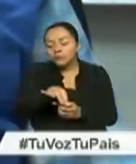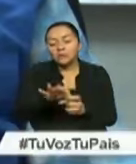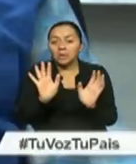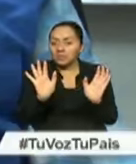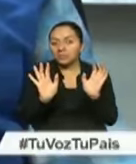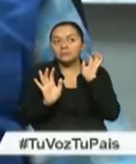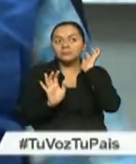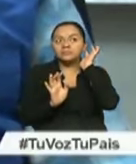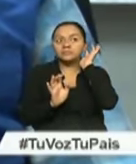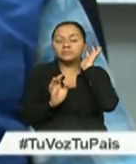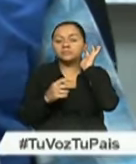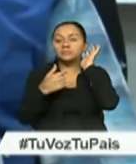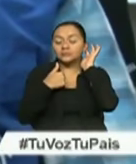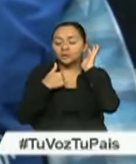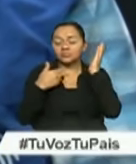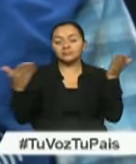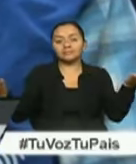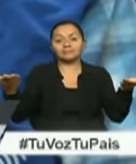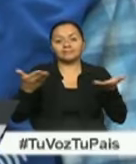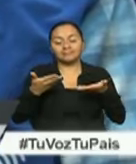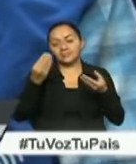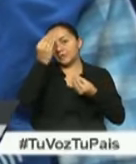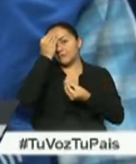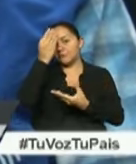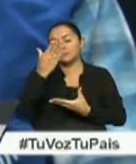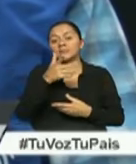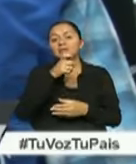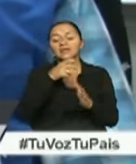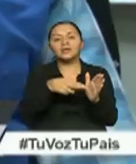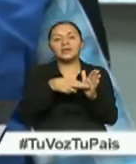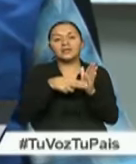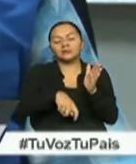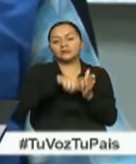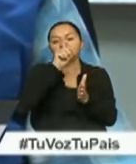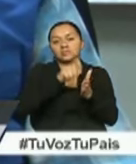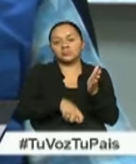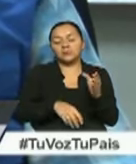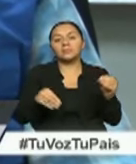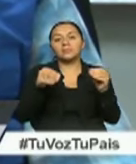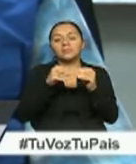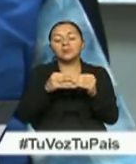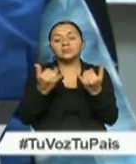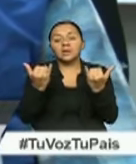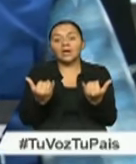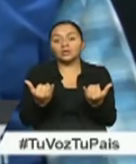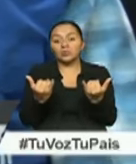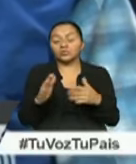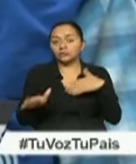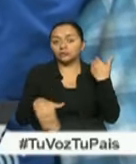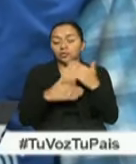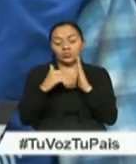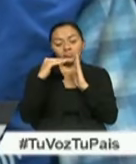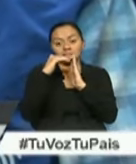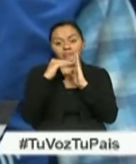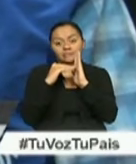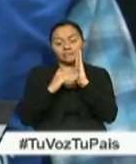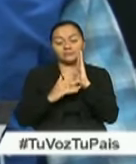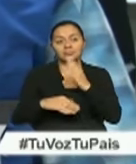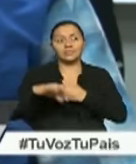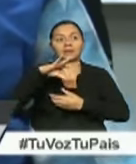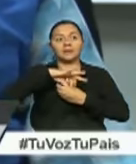sufragar. Nosotros recibimos la información del registro civil para realizar nuestra actualización del registro electoral. En este